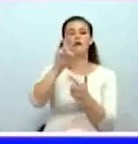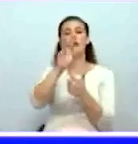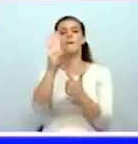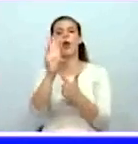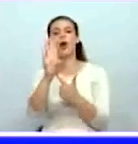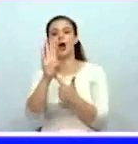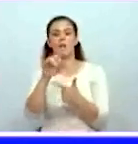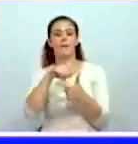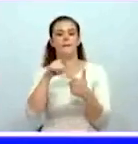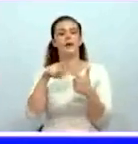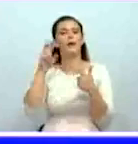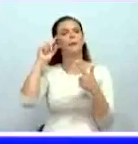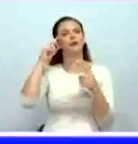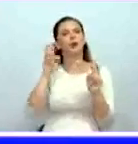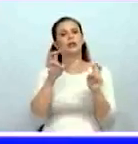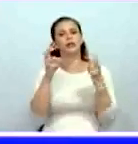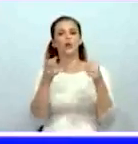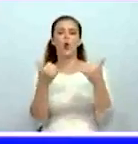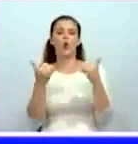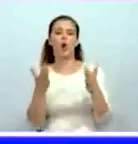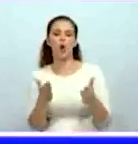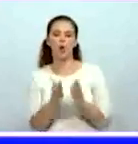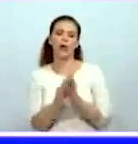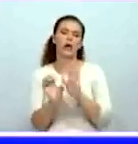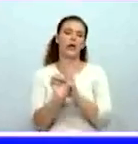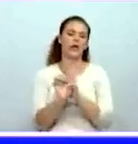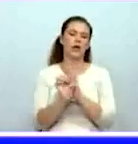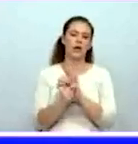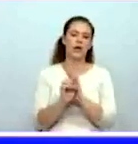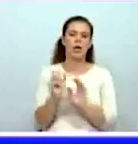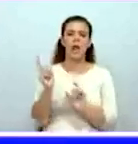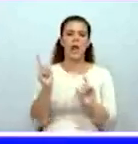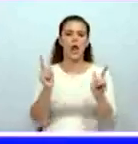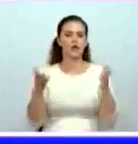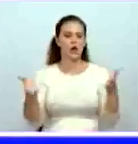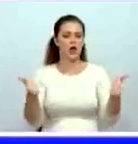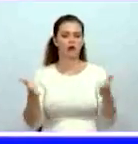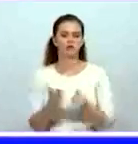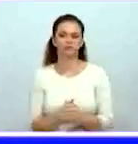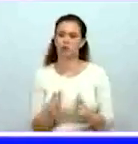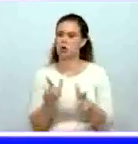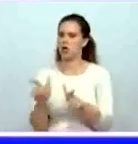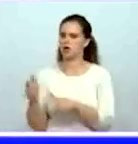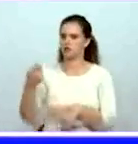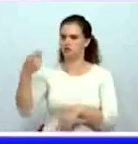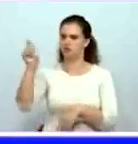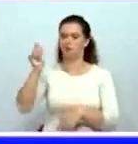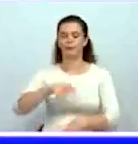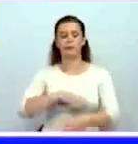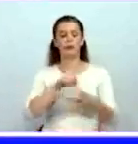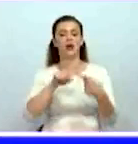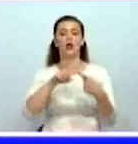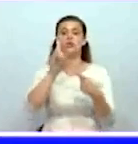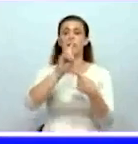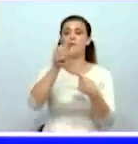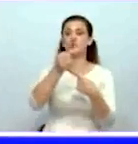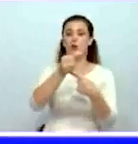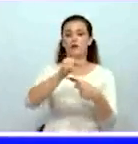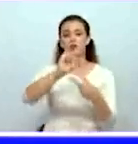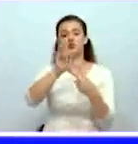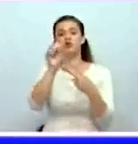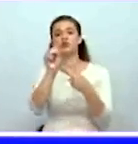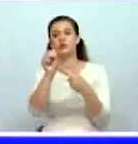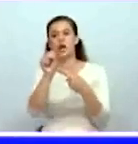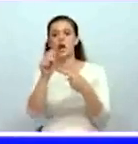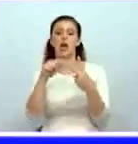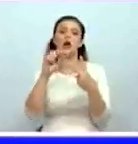Blanco, pensando en temas de jugadores como laterales. Listo. David Guzmán, Justin Salas,